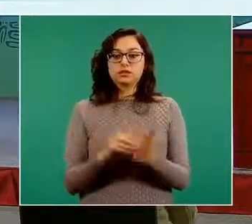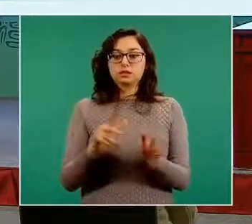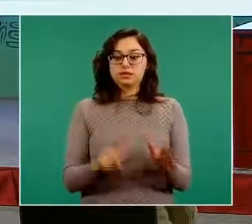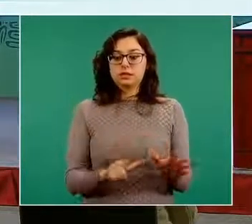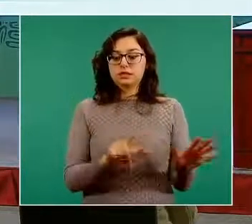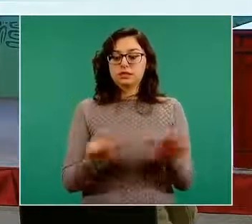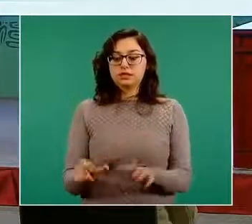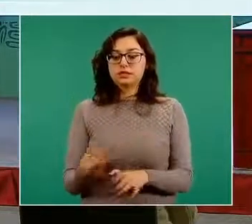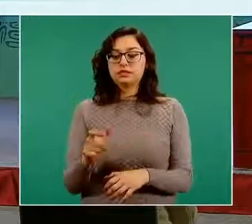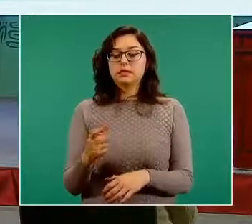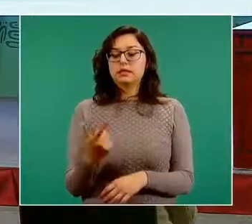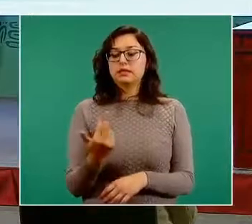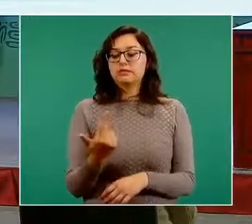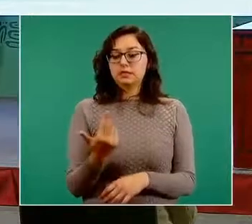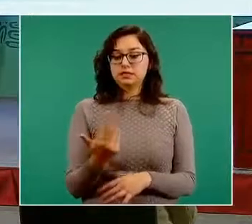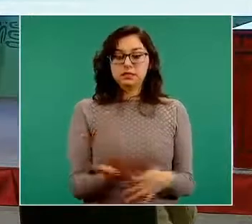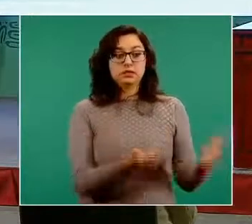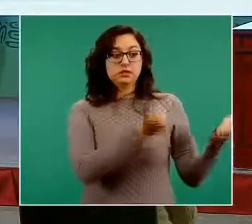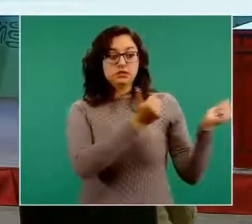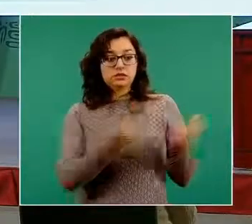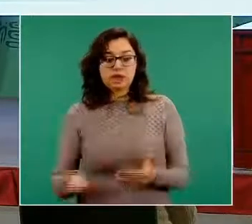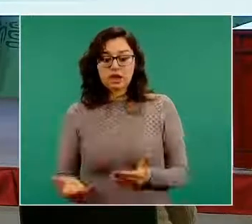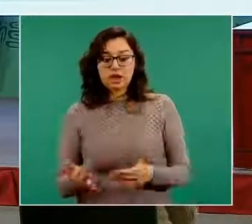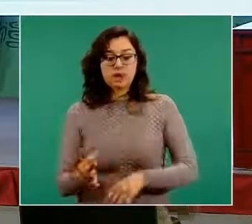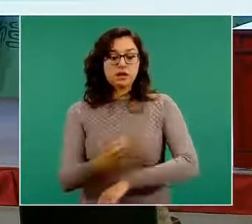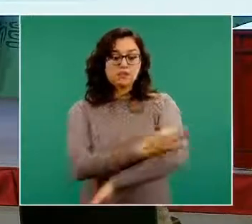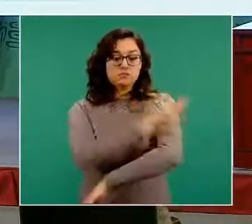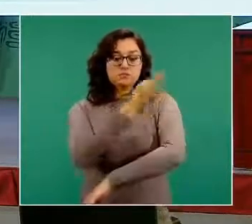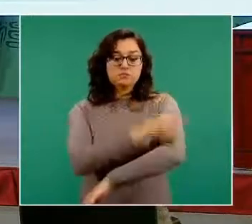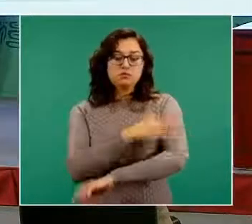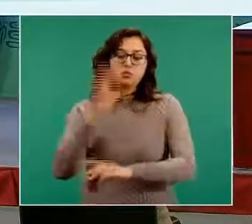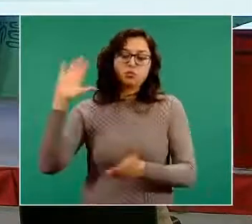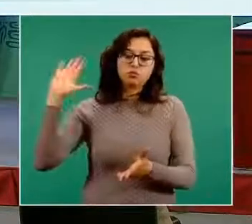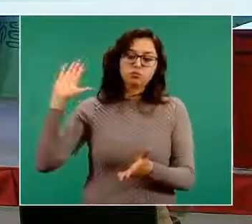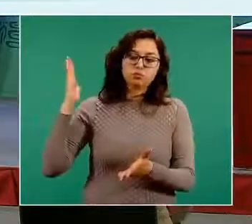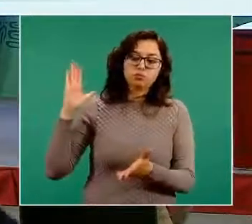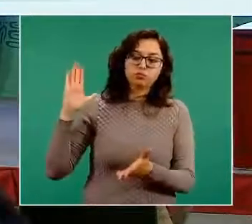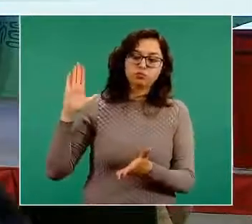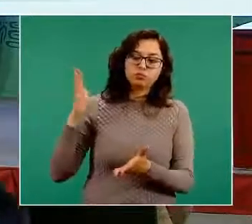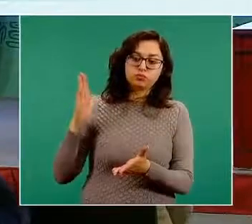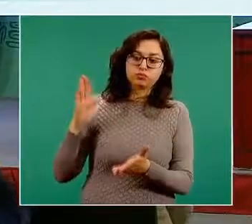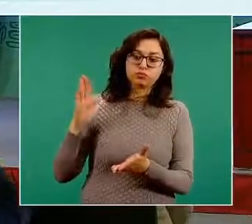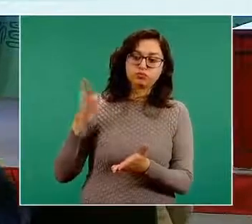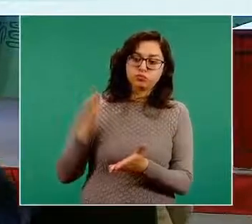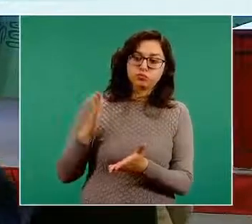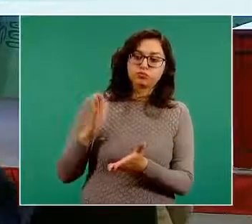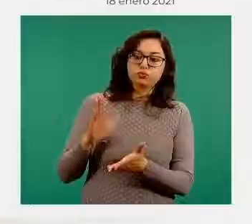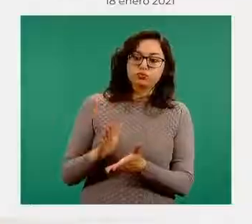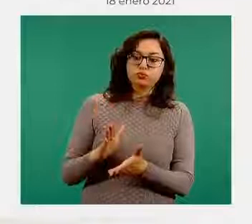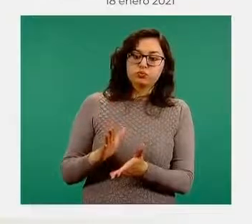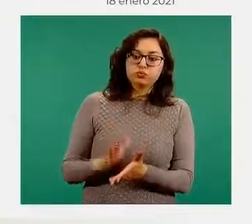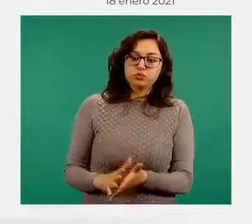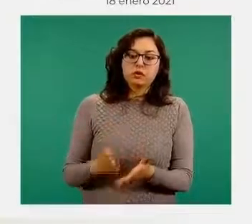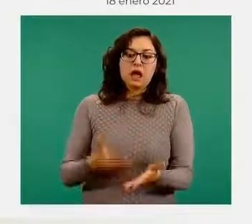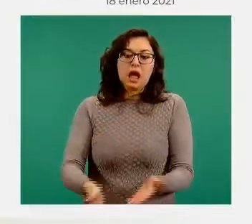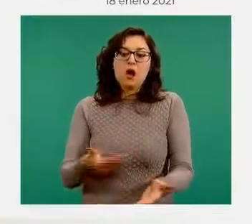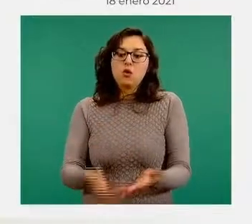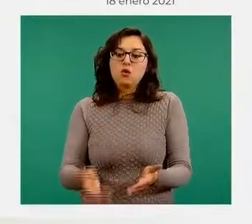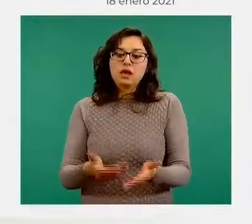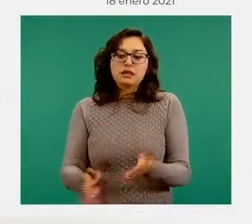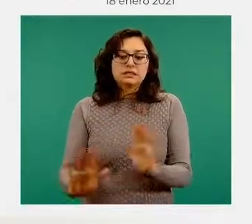439.725 dosis se ha ido utilizando, cada vez son unidades de salud con menor cantidad de personal, por lo tanto